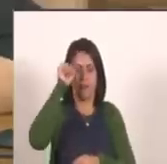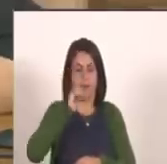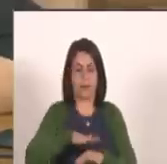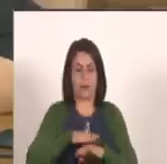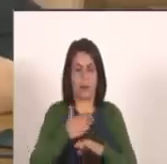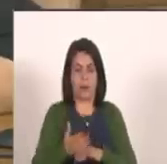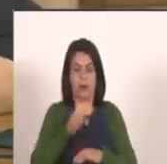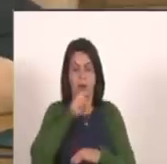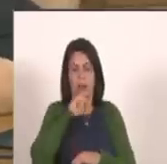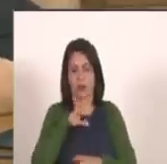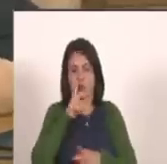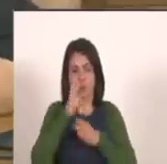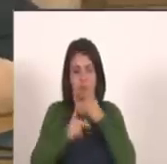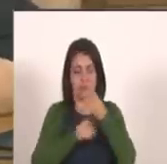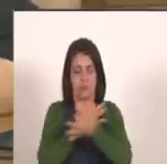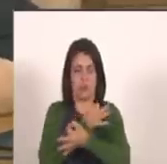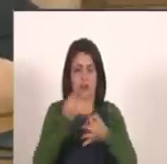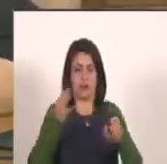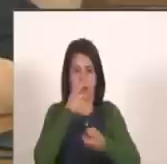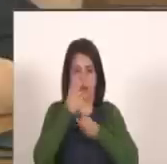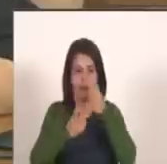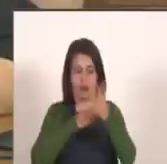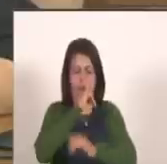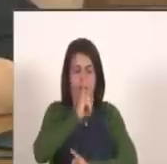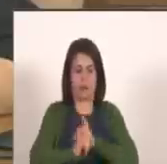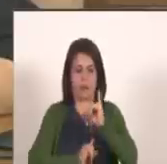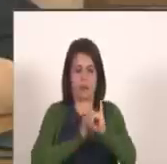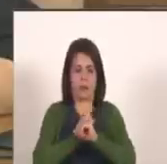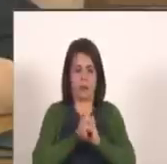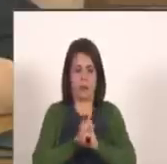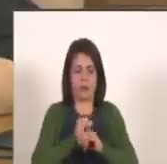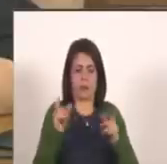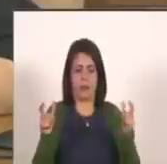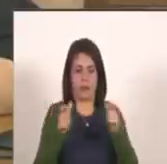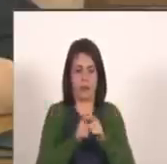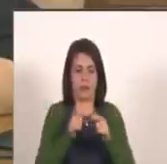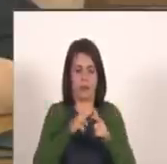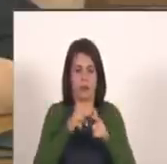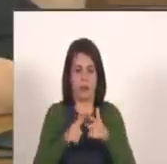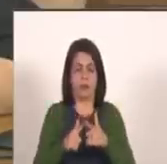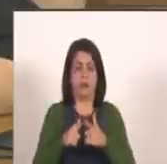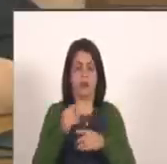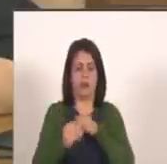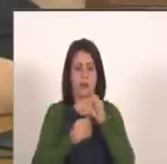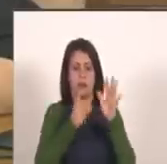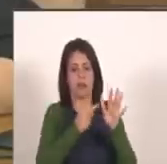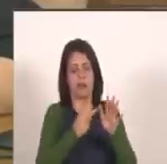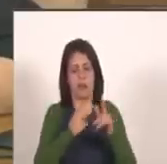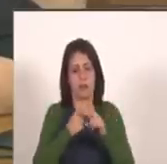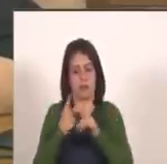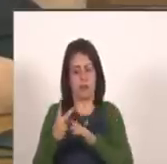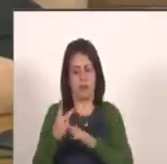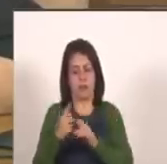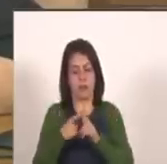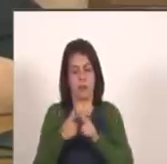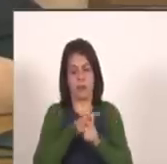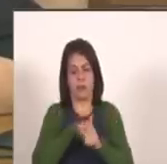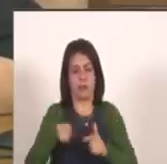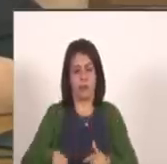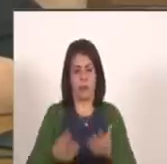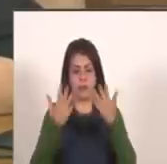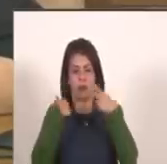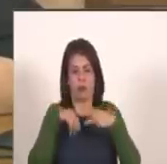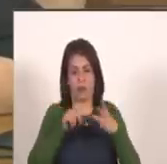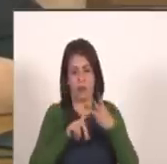Moros, por su histórica y exitosa gira internacional y su reunión con el G77 más China.